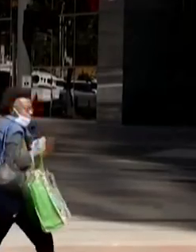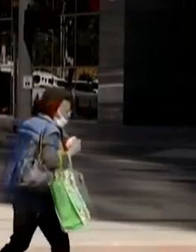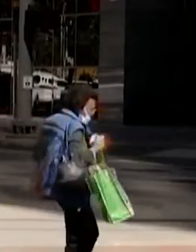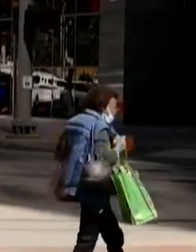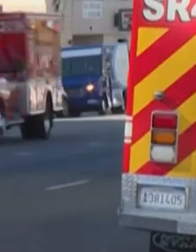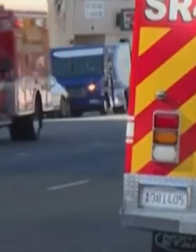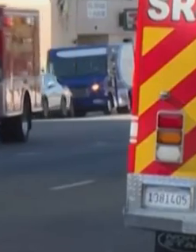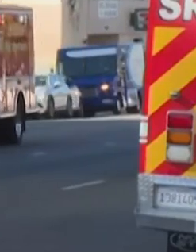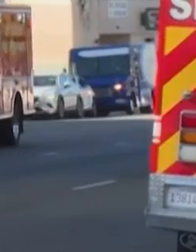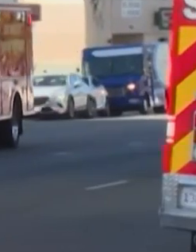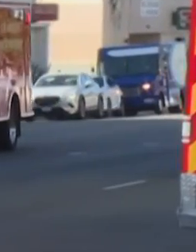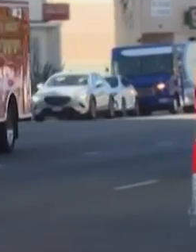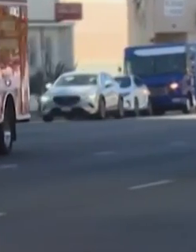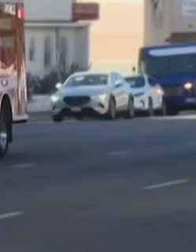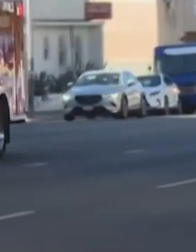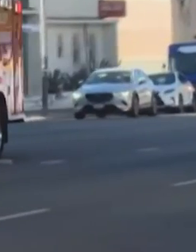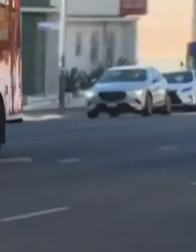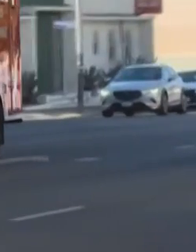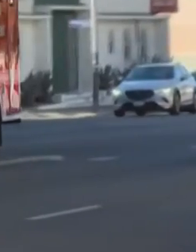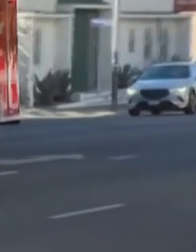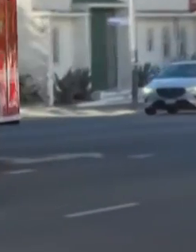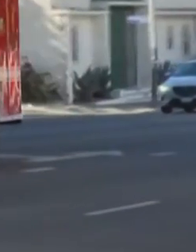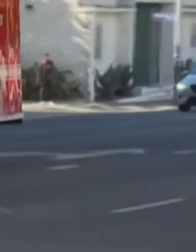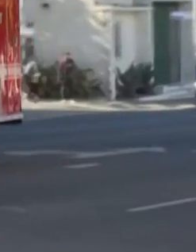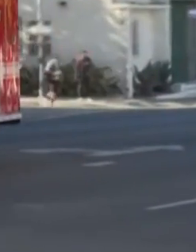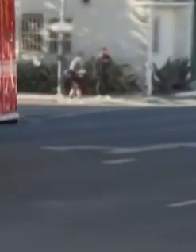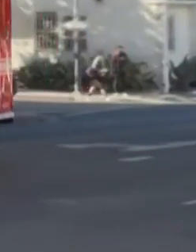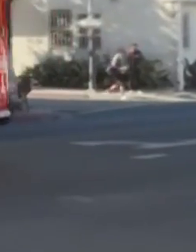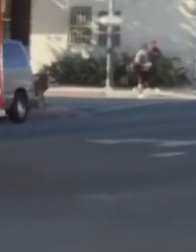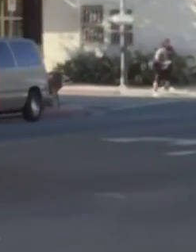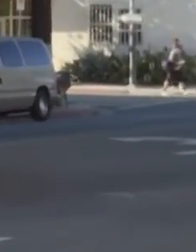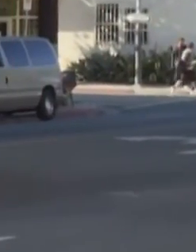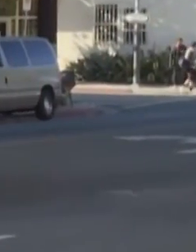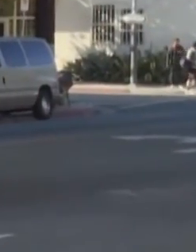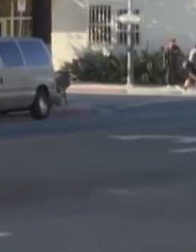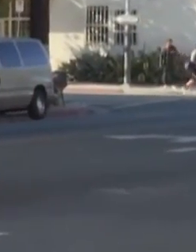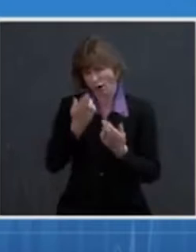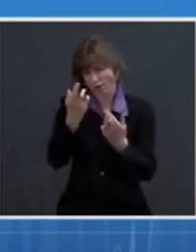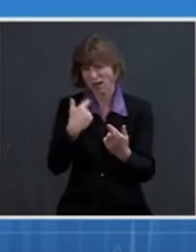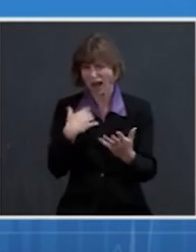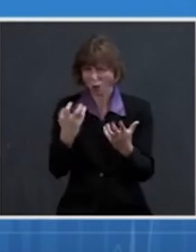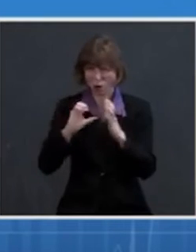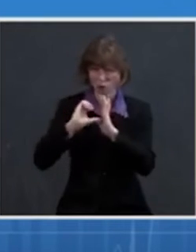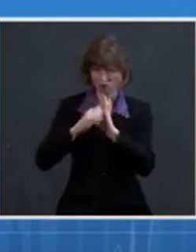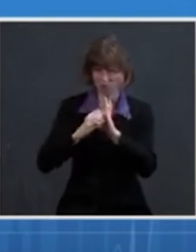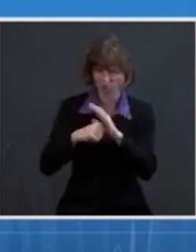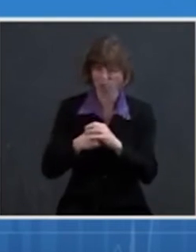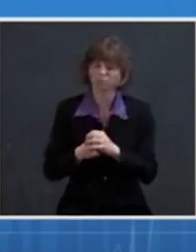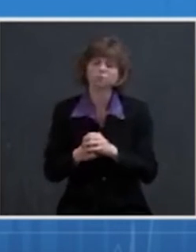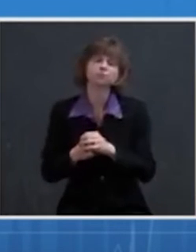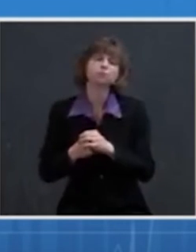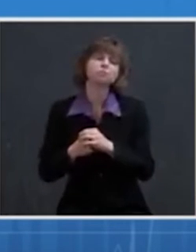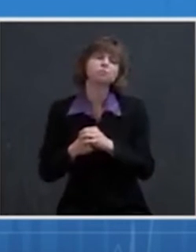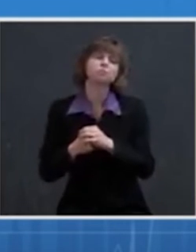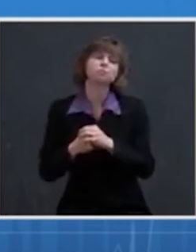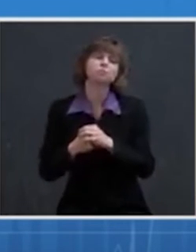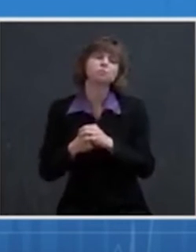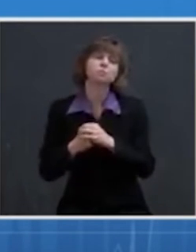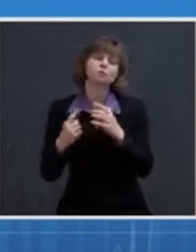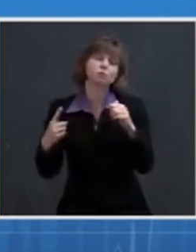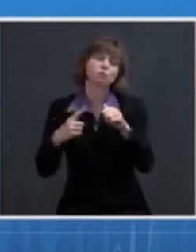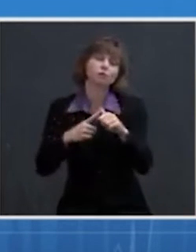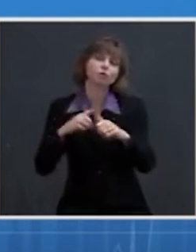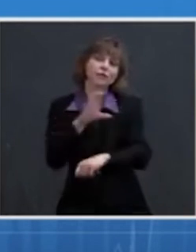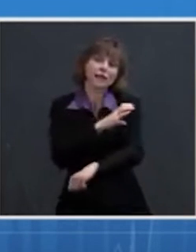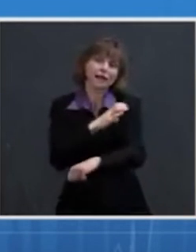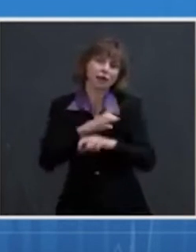normalidad trayecto en el que aún según los expertos restan muchos avances los datos sólidos de los